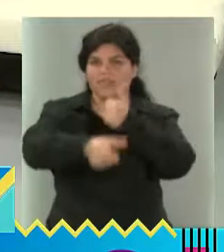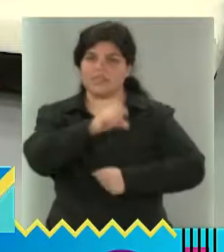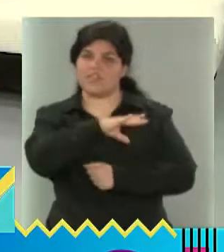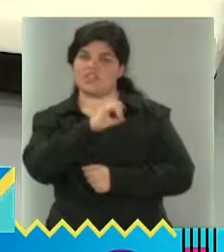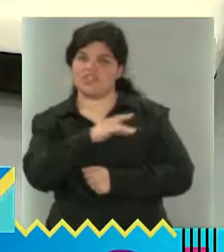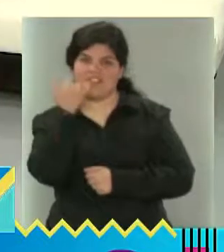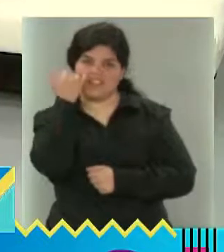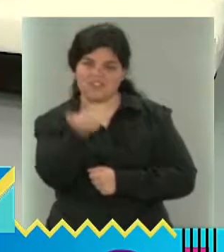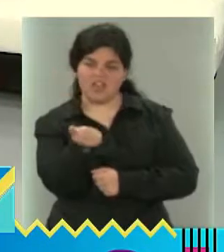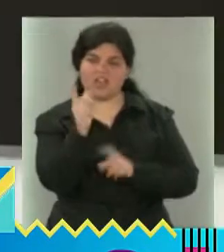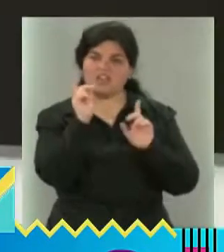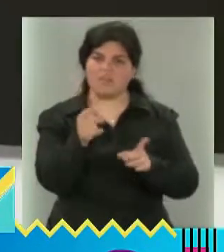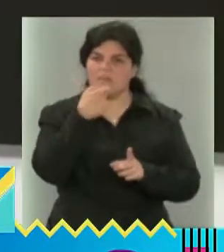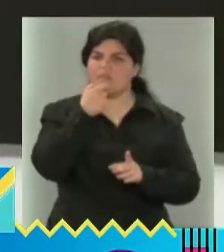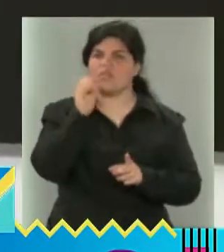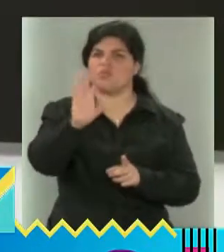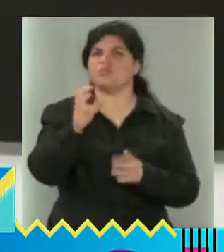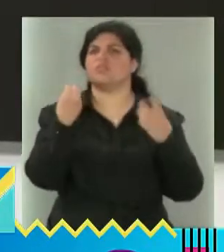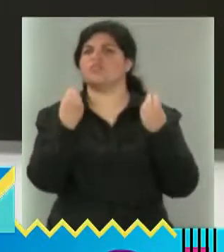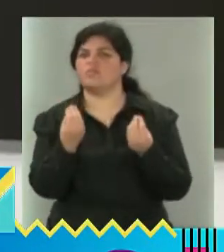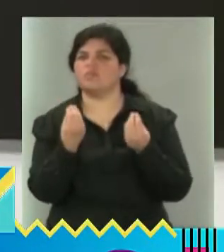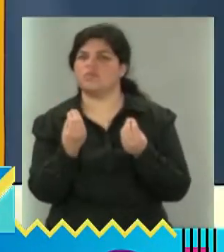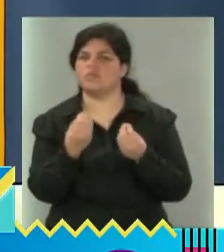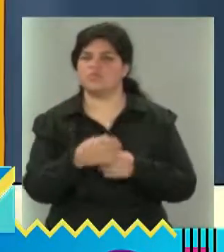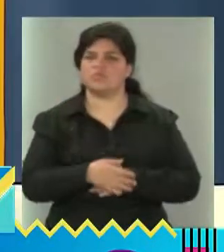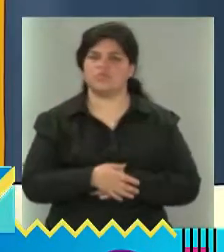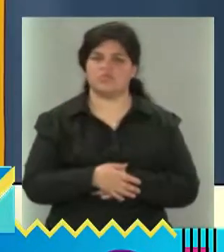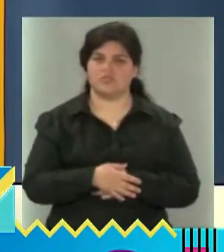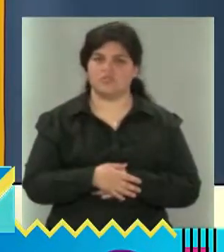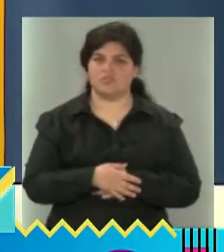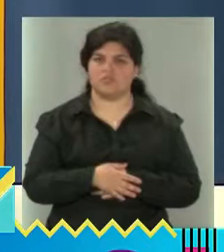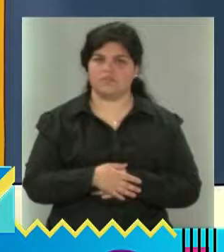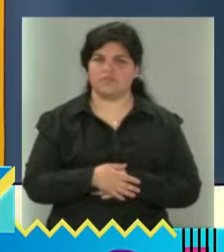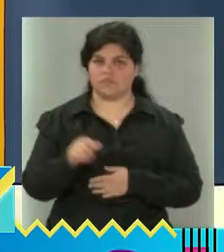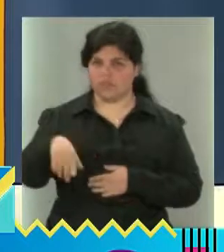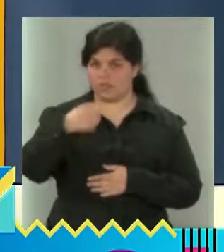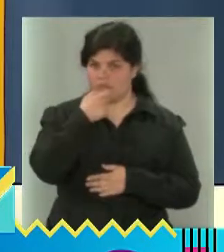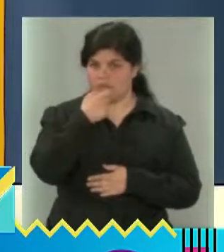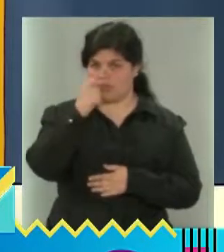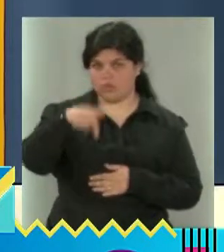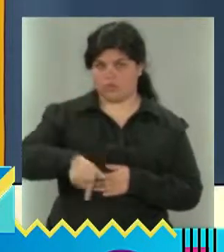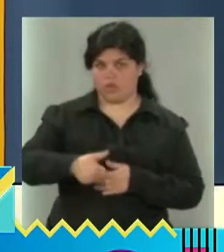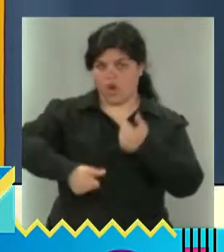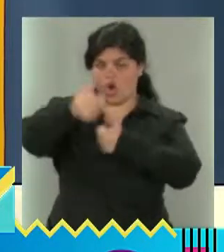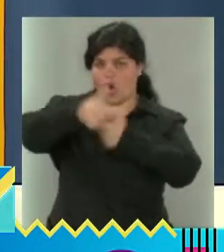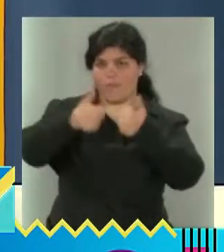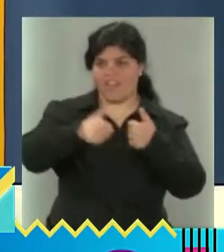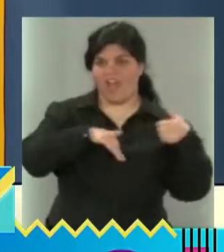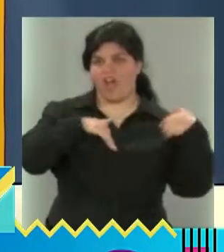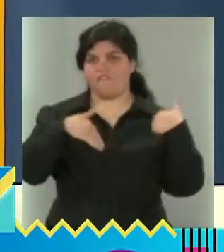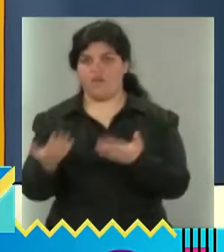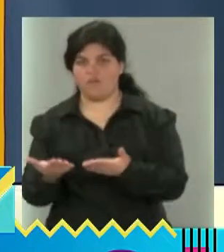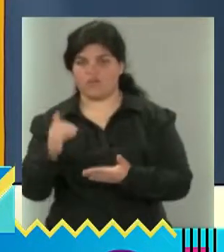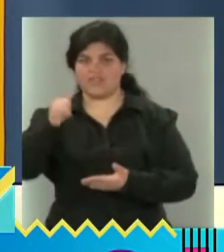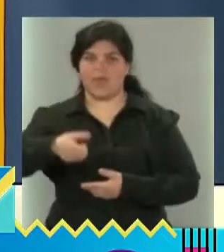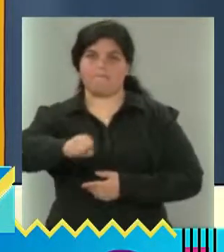¿Y cómo está Mendoza hoy con respecto a este competidor? Mira, Mendoza tiene una ventaja competitiva muy fuerte que es el